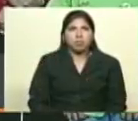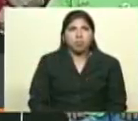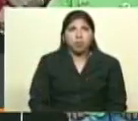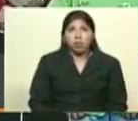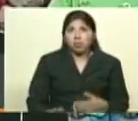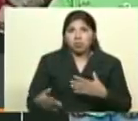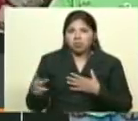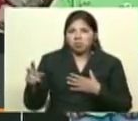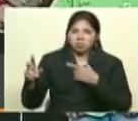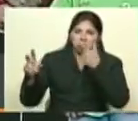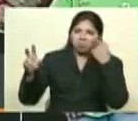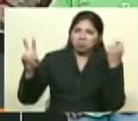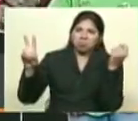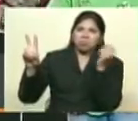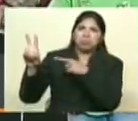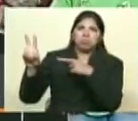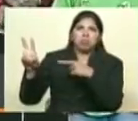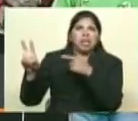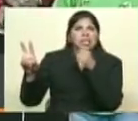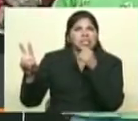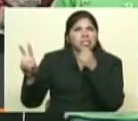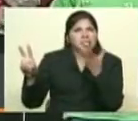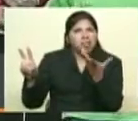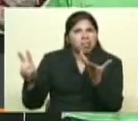amamos y la defendemos nosotros, ¿quién lo va a hacer?